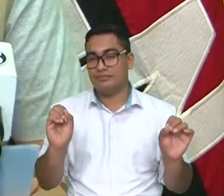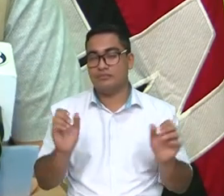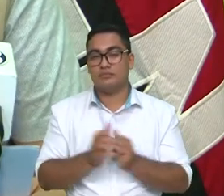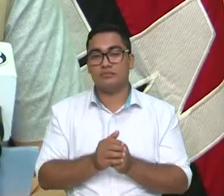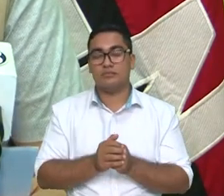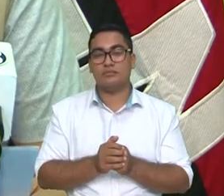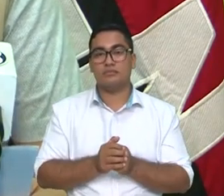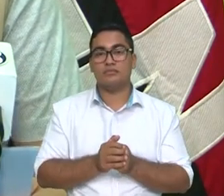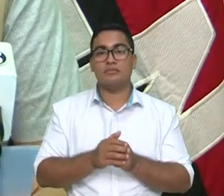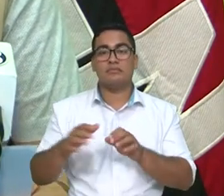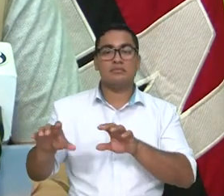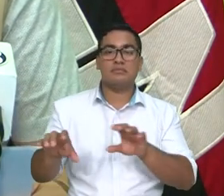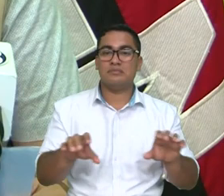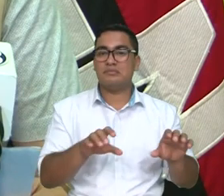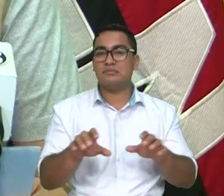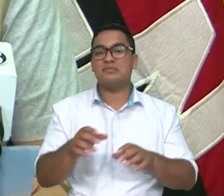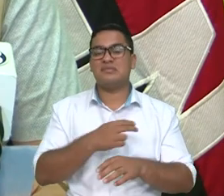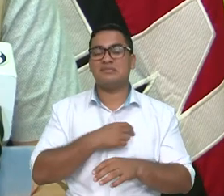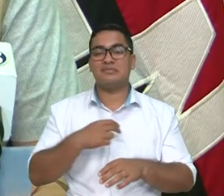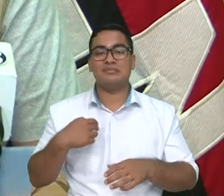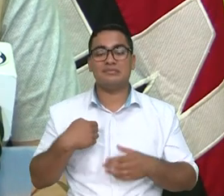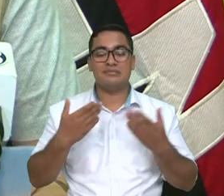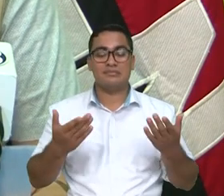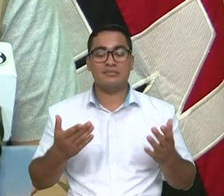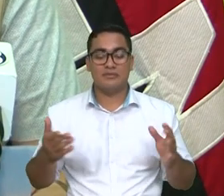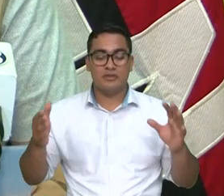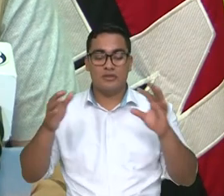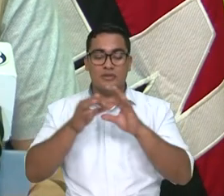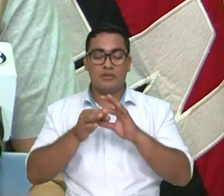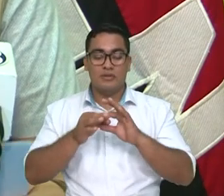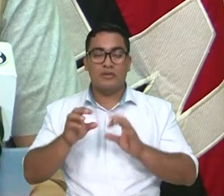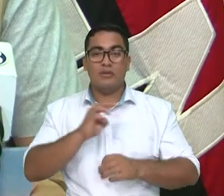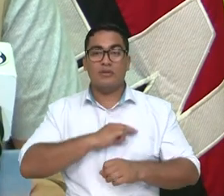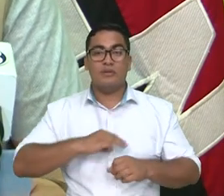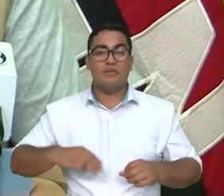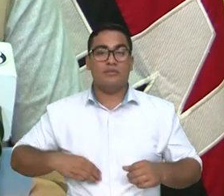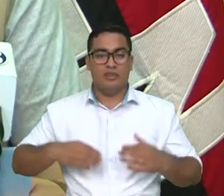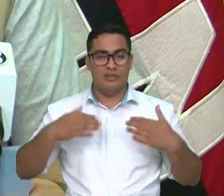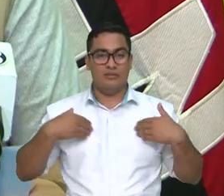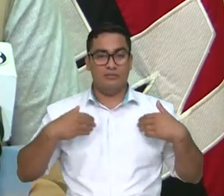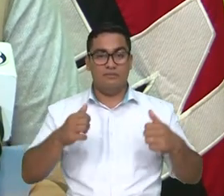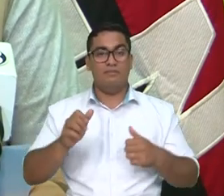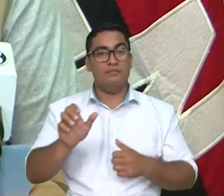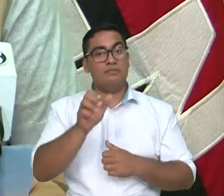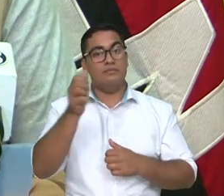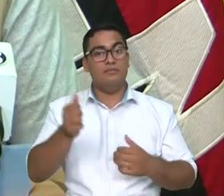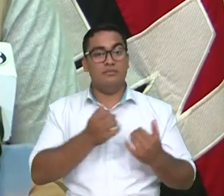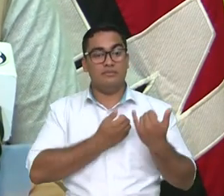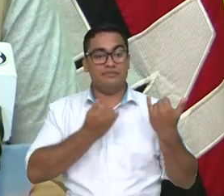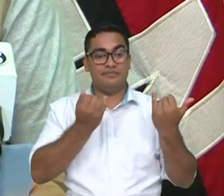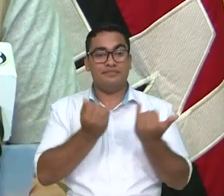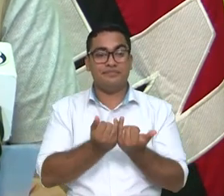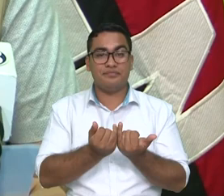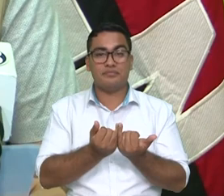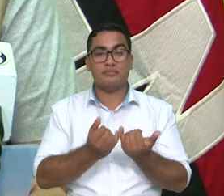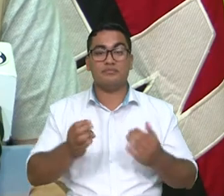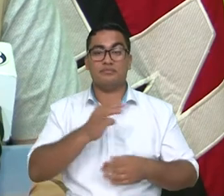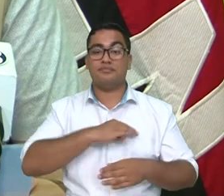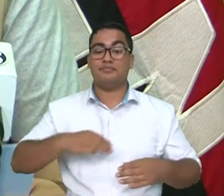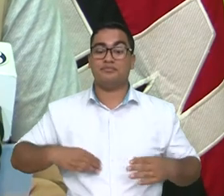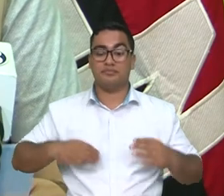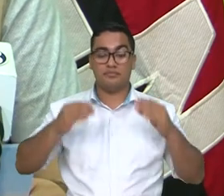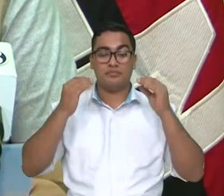de las actividades que se están desarrollando en conjunto con el Ministerio de Salud y otras instituciones, están las capacitaciones del Ministerio de